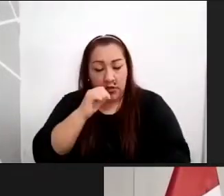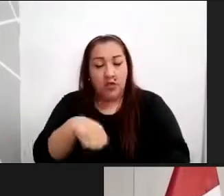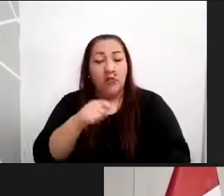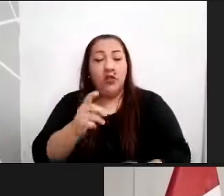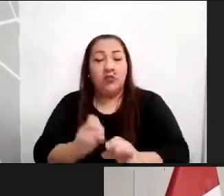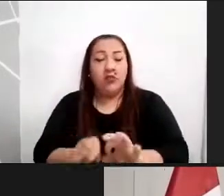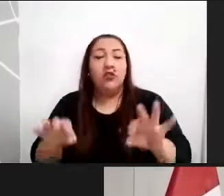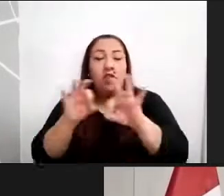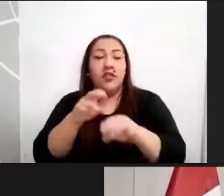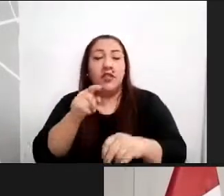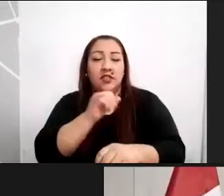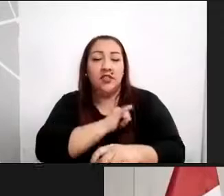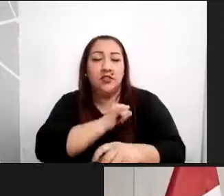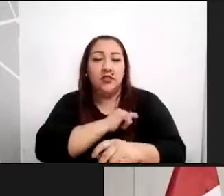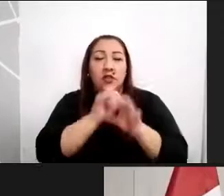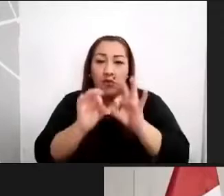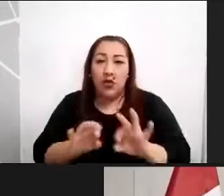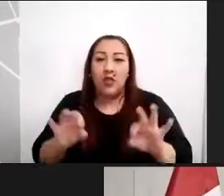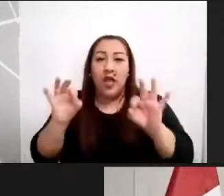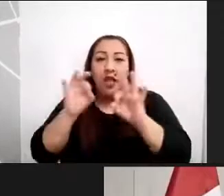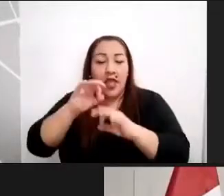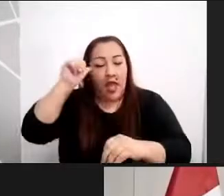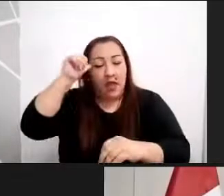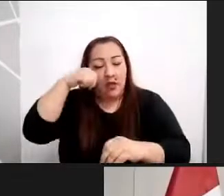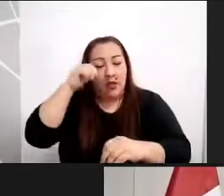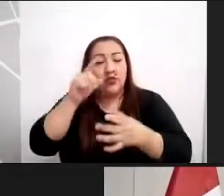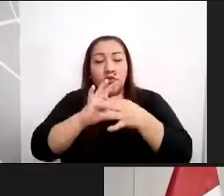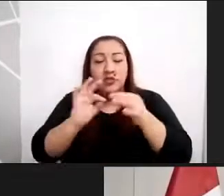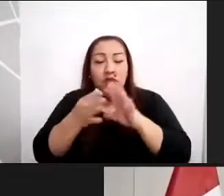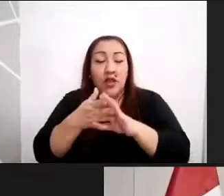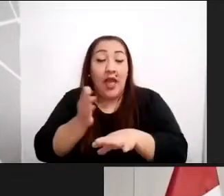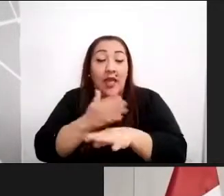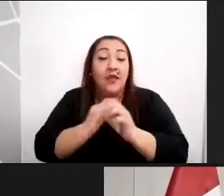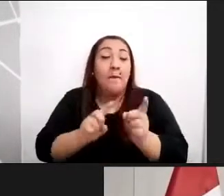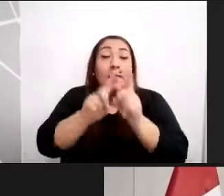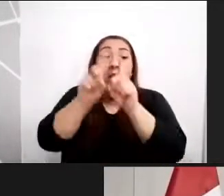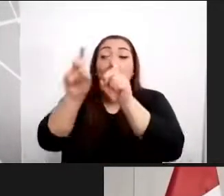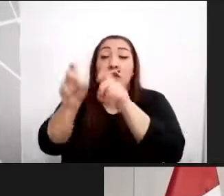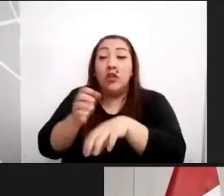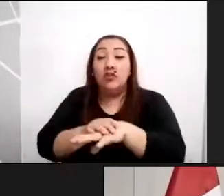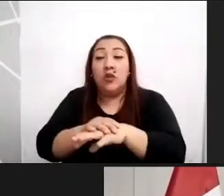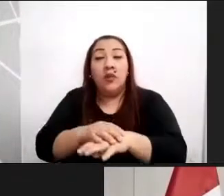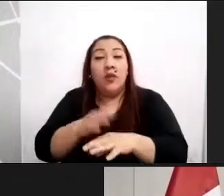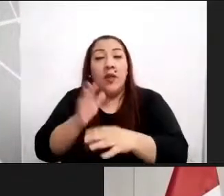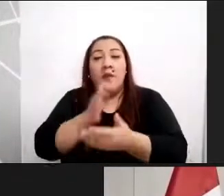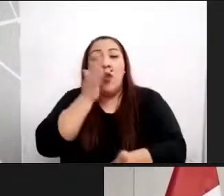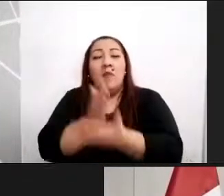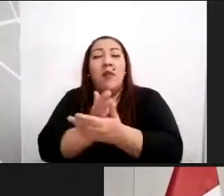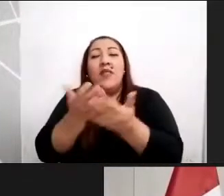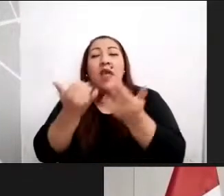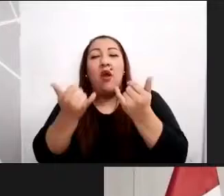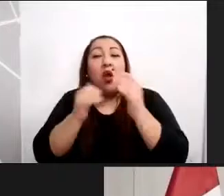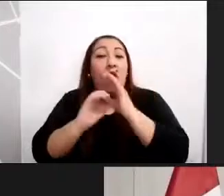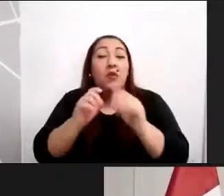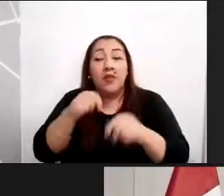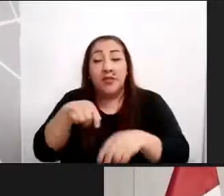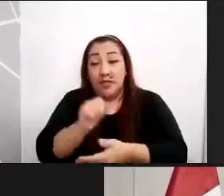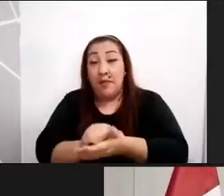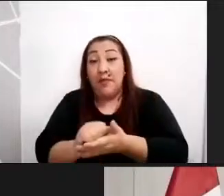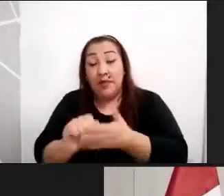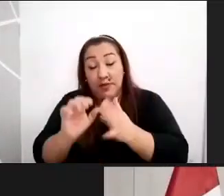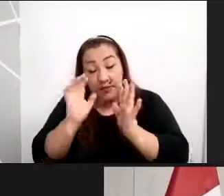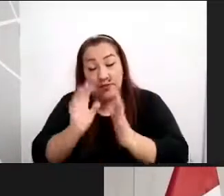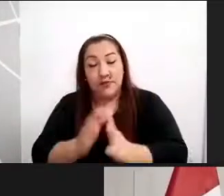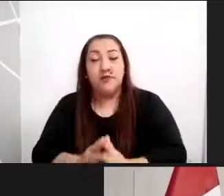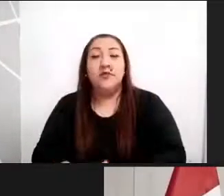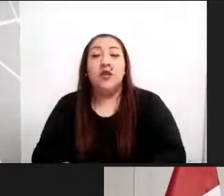que vale la pena recordar un poco su trayectoria antes de preguntar por la situación actual y discutirla en esta mesa, ¿no?